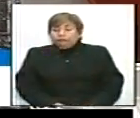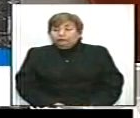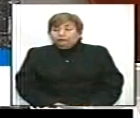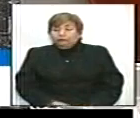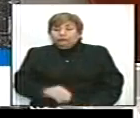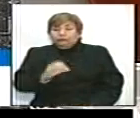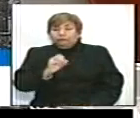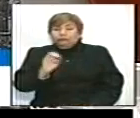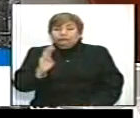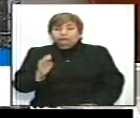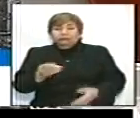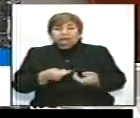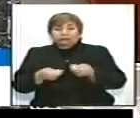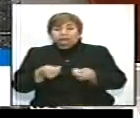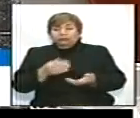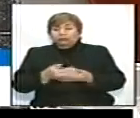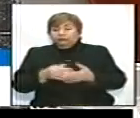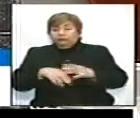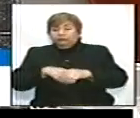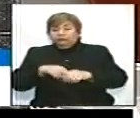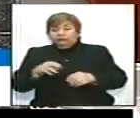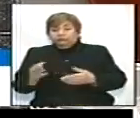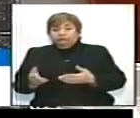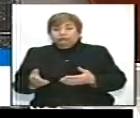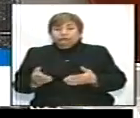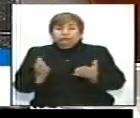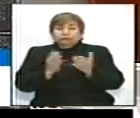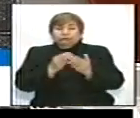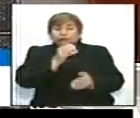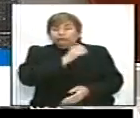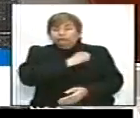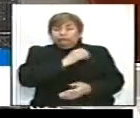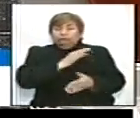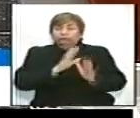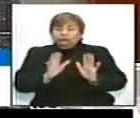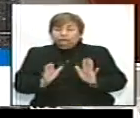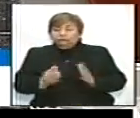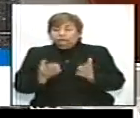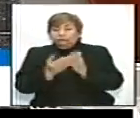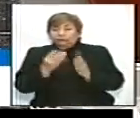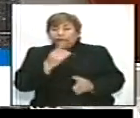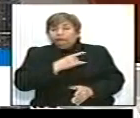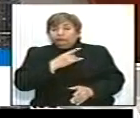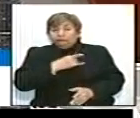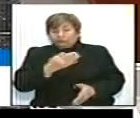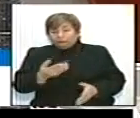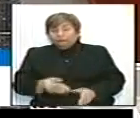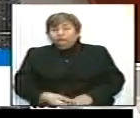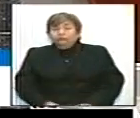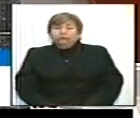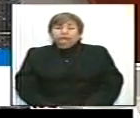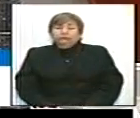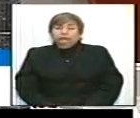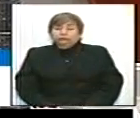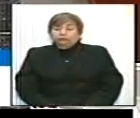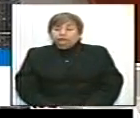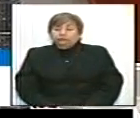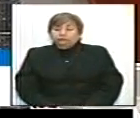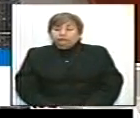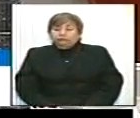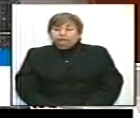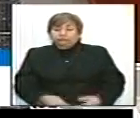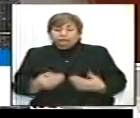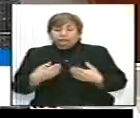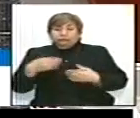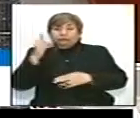orientación vocacional con miras a su salida de la educación secundaria para que puedan continuar estudios superiores, ¿no? Tenemos una